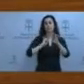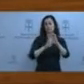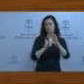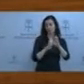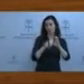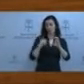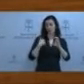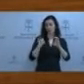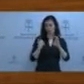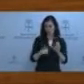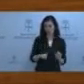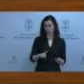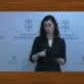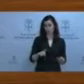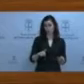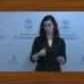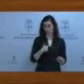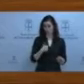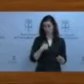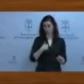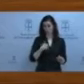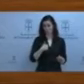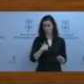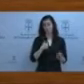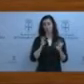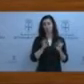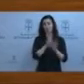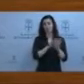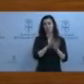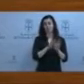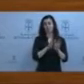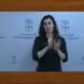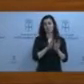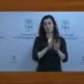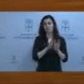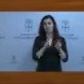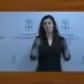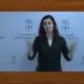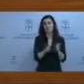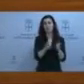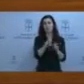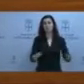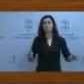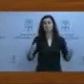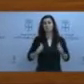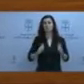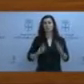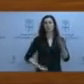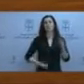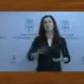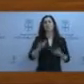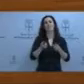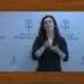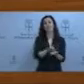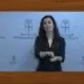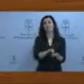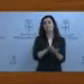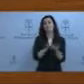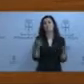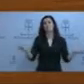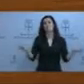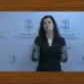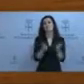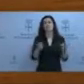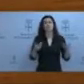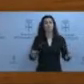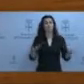atendía incluso menos población que la de Cangas de Narcea y tenía más servicios que el de Cangas de Narcea. Luego